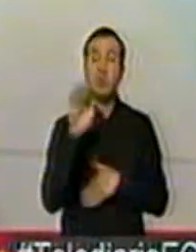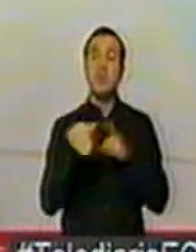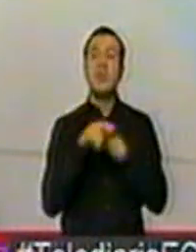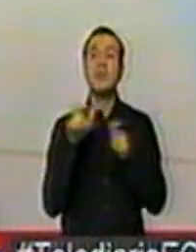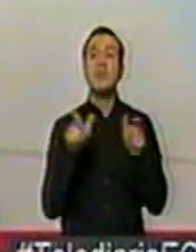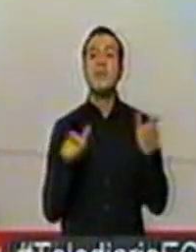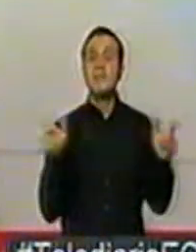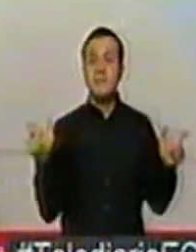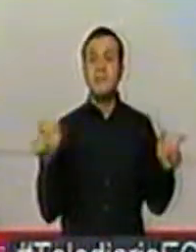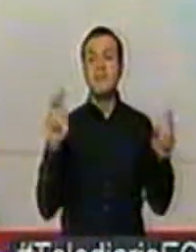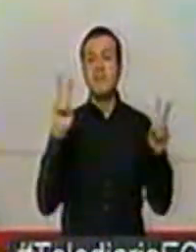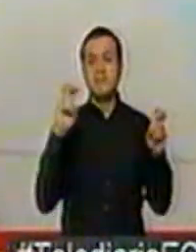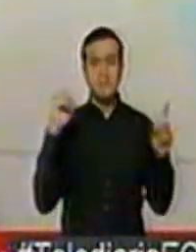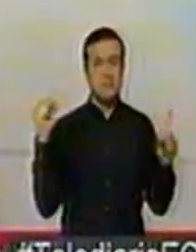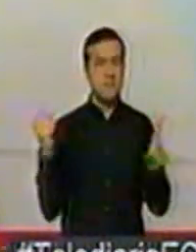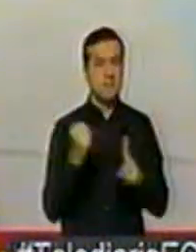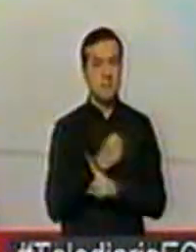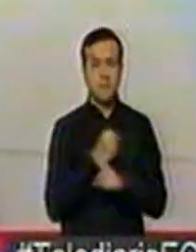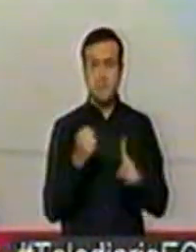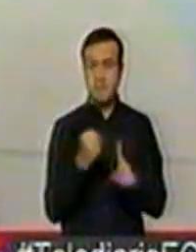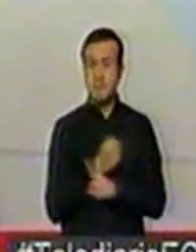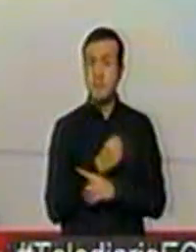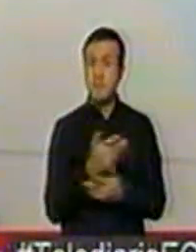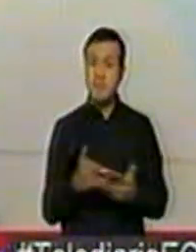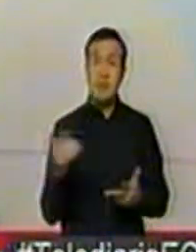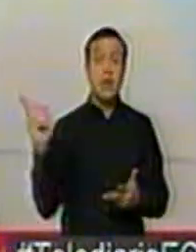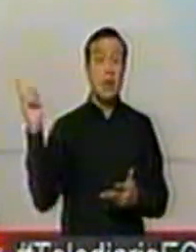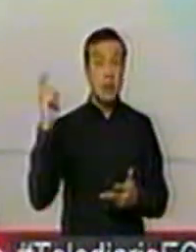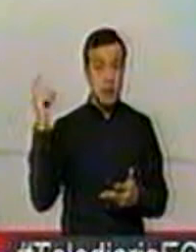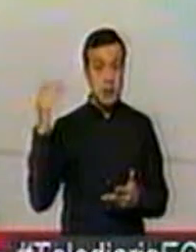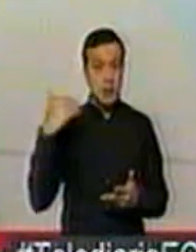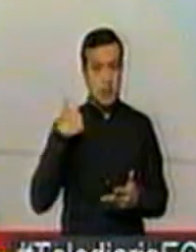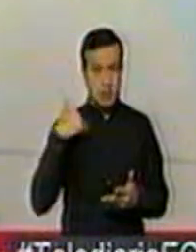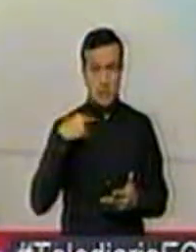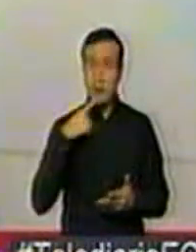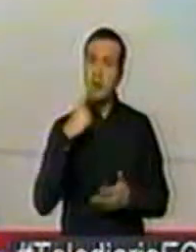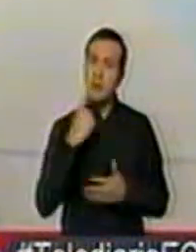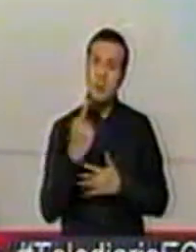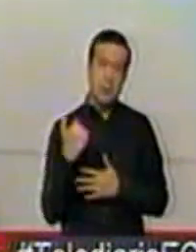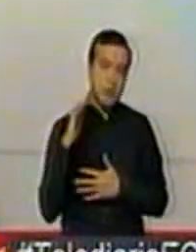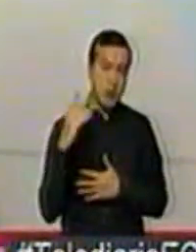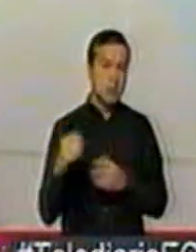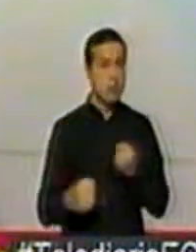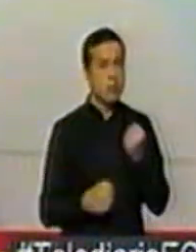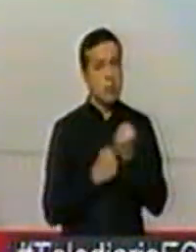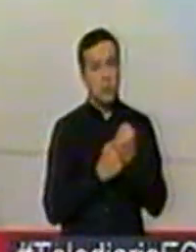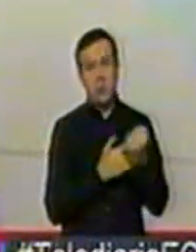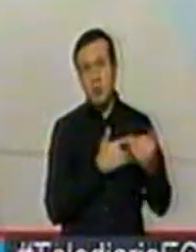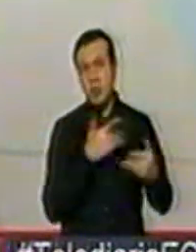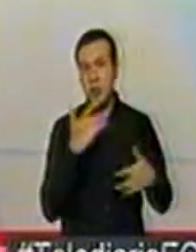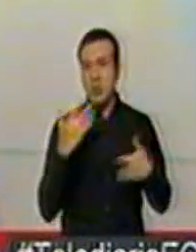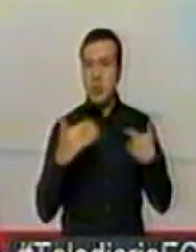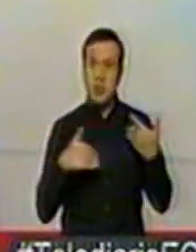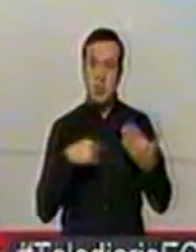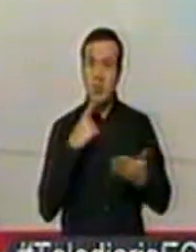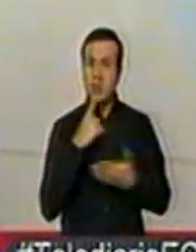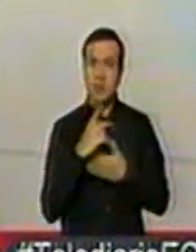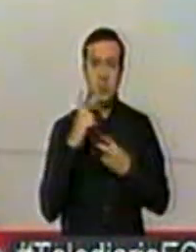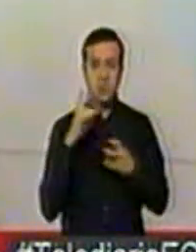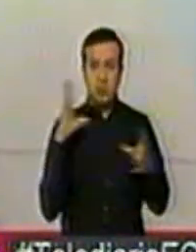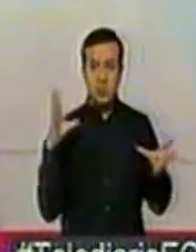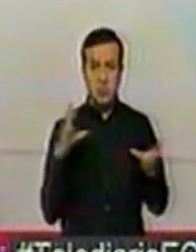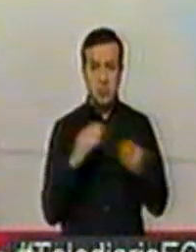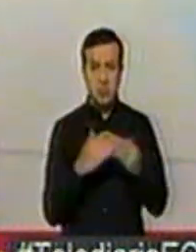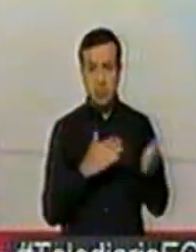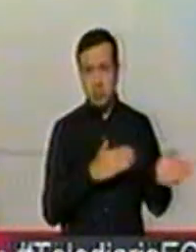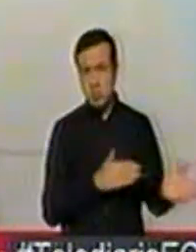que enfrentan casos de violencia, necesitan esos equipos también oxigenación, apoyo emocional, necesitan contención. Todo eso salió